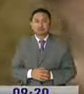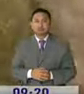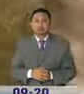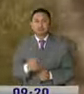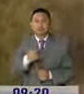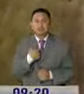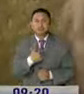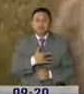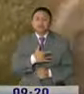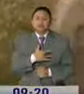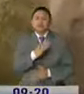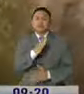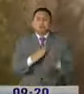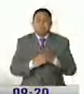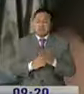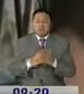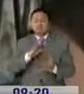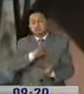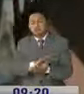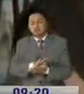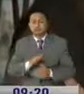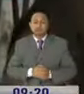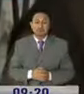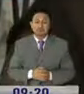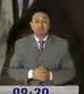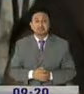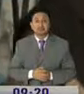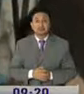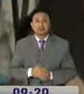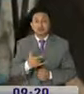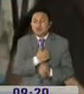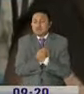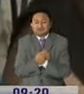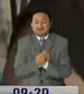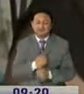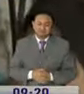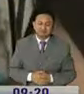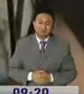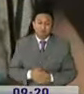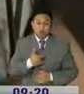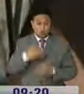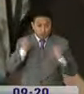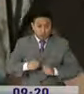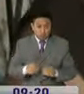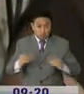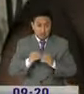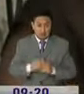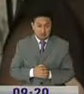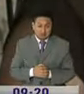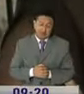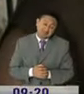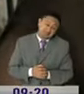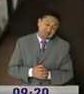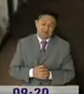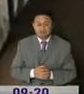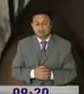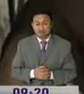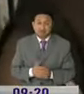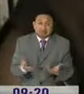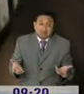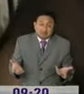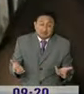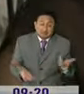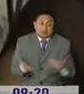mucha paz, mucha calma. No sé, yo les adoro. Si yo pudiera hacer más, no sé, o